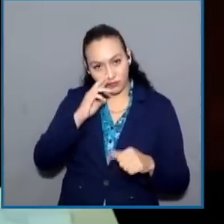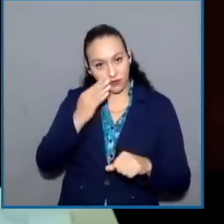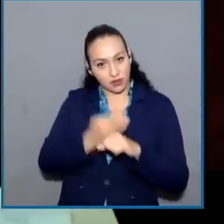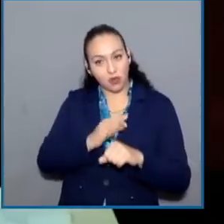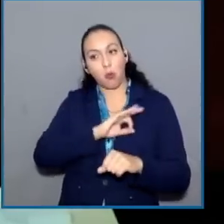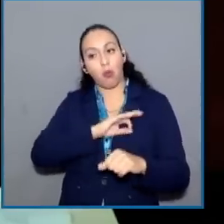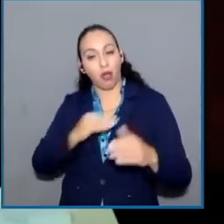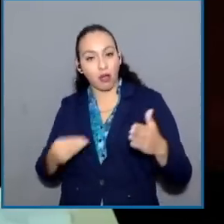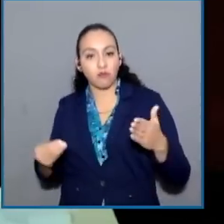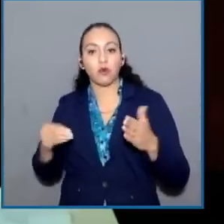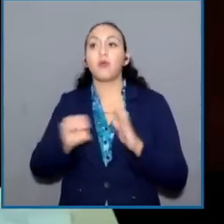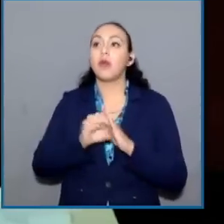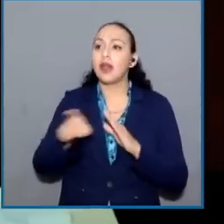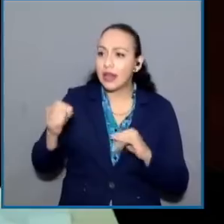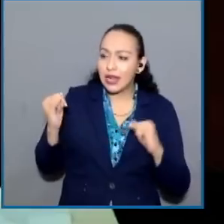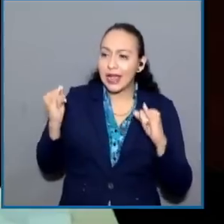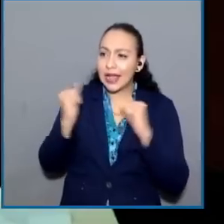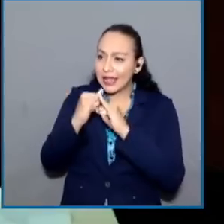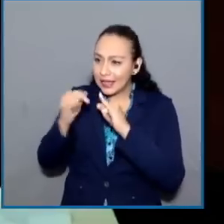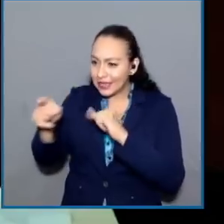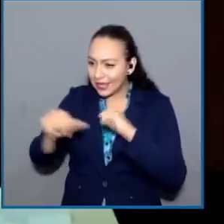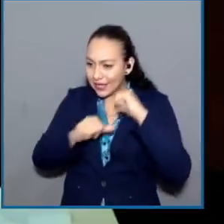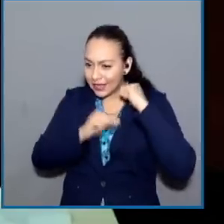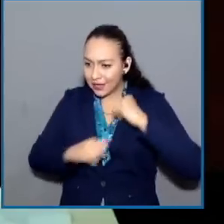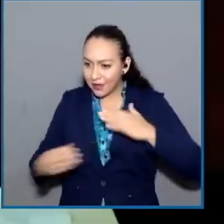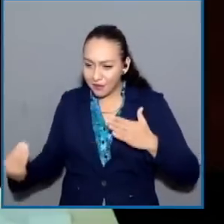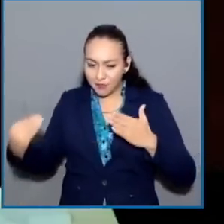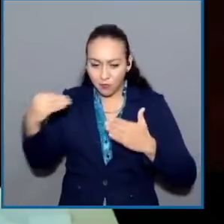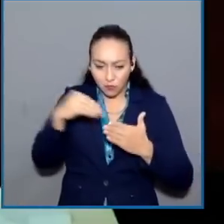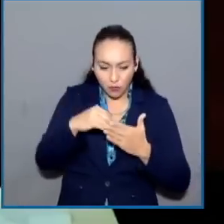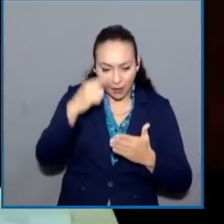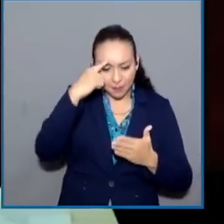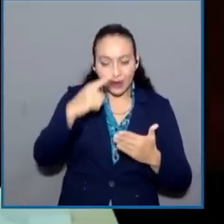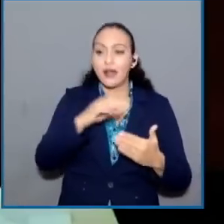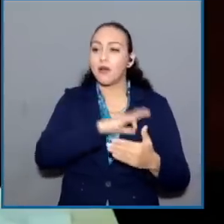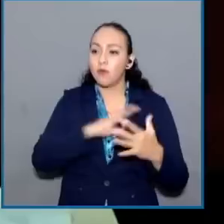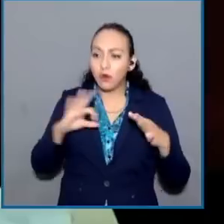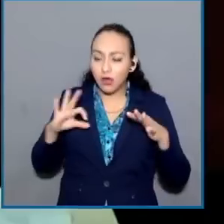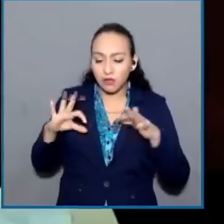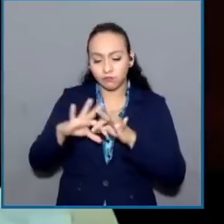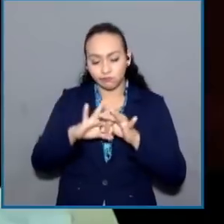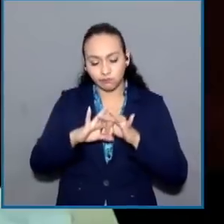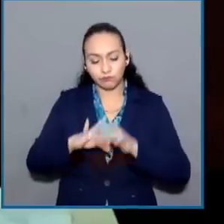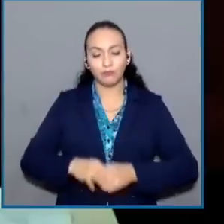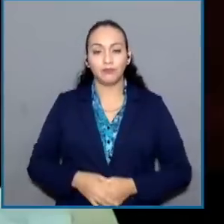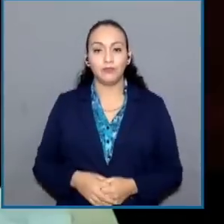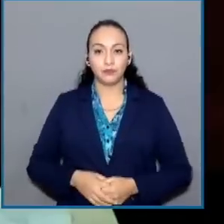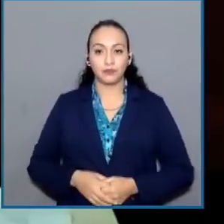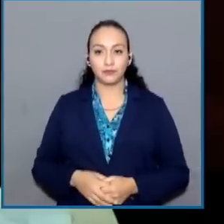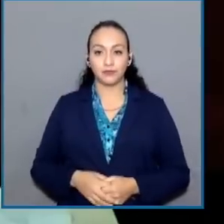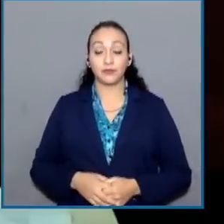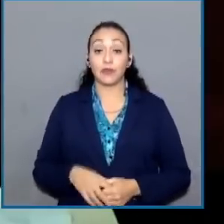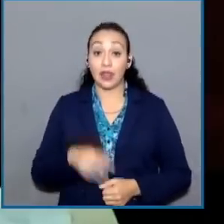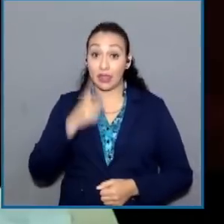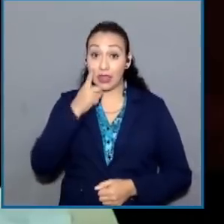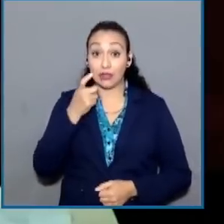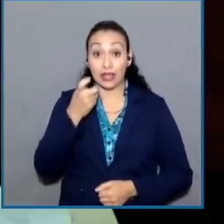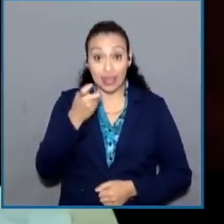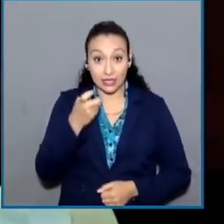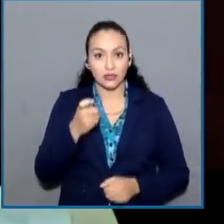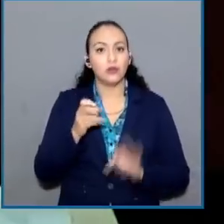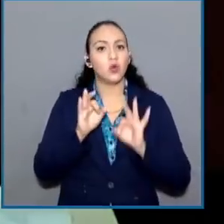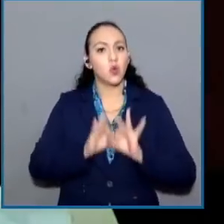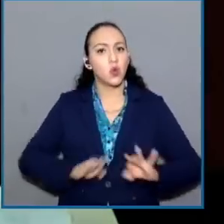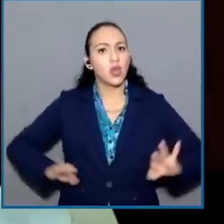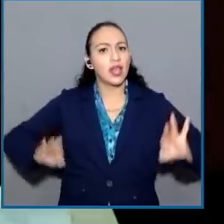instituciones que realmente contribuyan al mejoramiento de la condición de la mujer. Subrayó que este ejercicio de claridad en el lenguaje debe